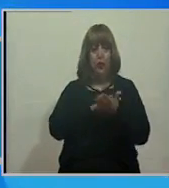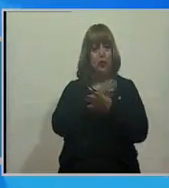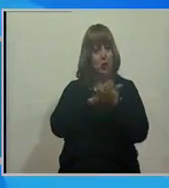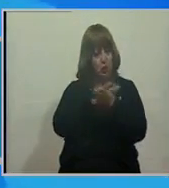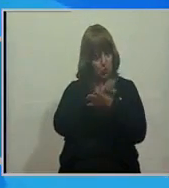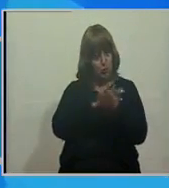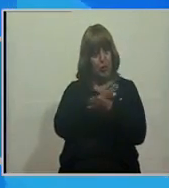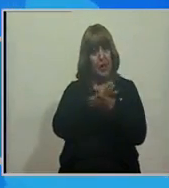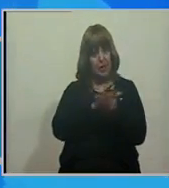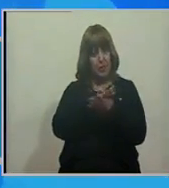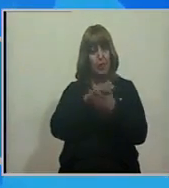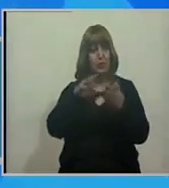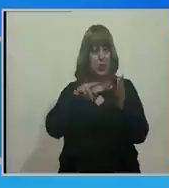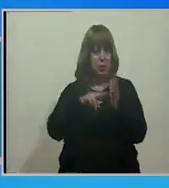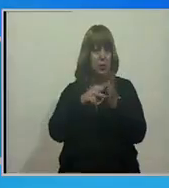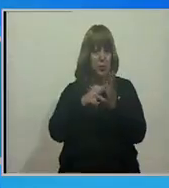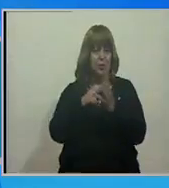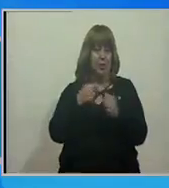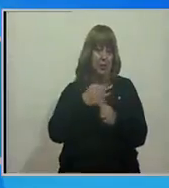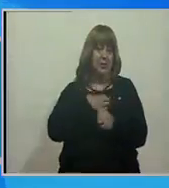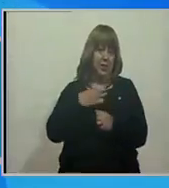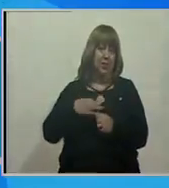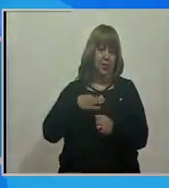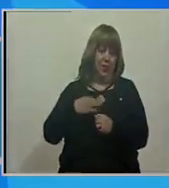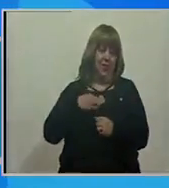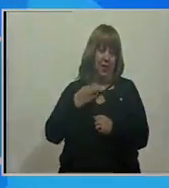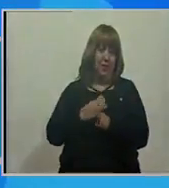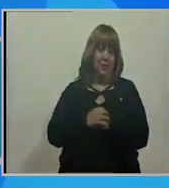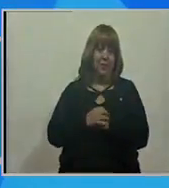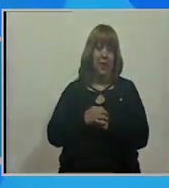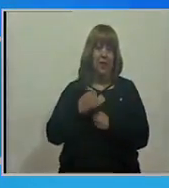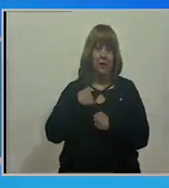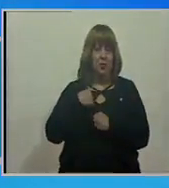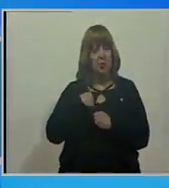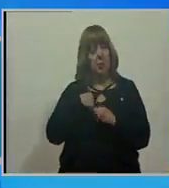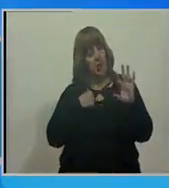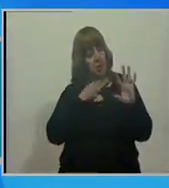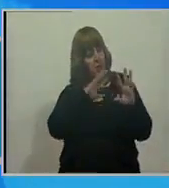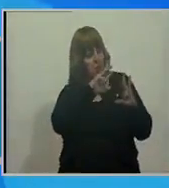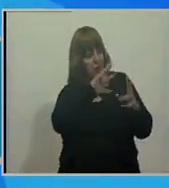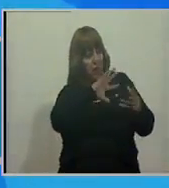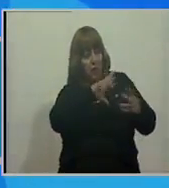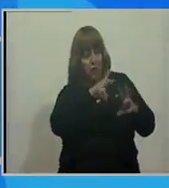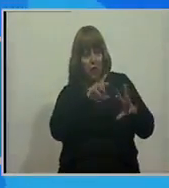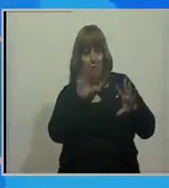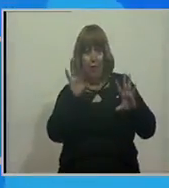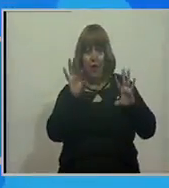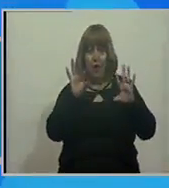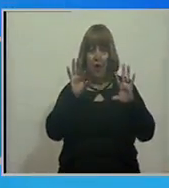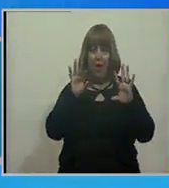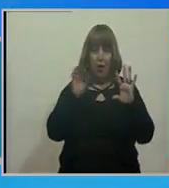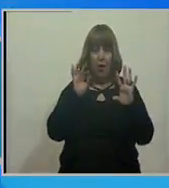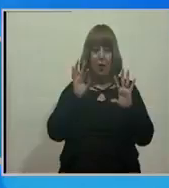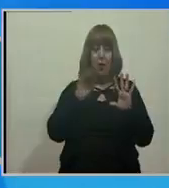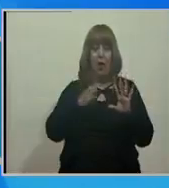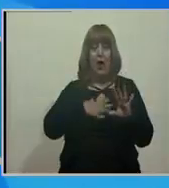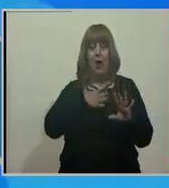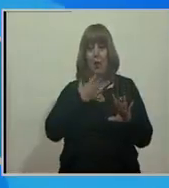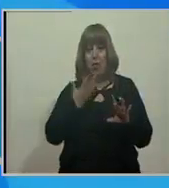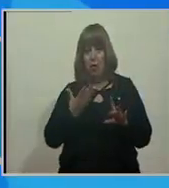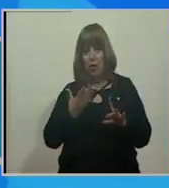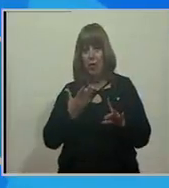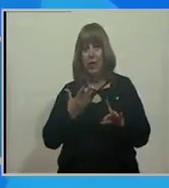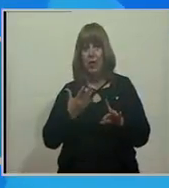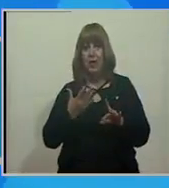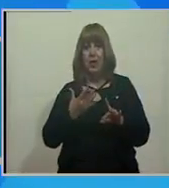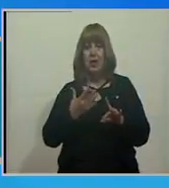situaciones que tuve que atravesar. Uh-huh. Pude optar otra manera que es lo contrario al amor,